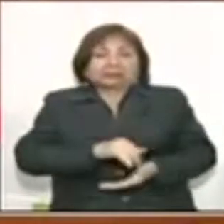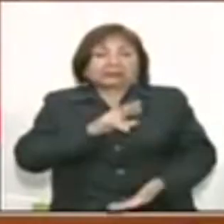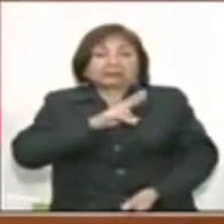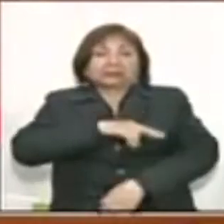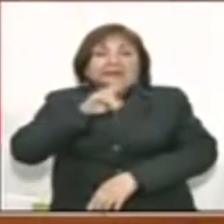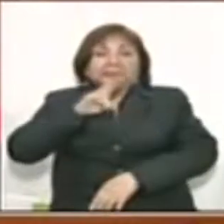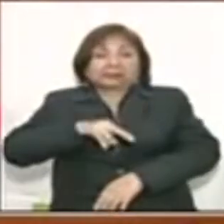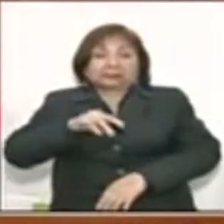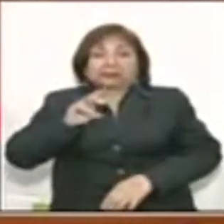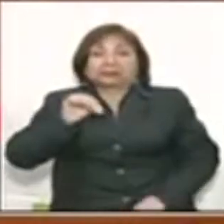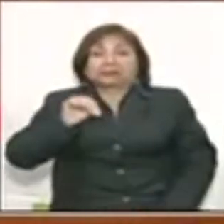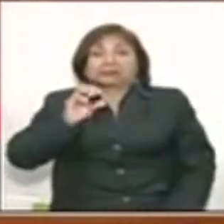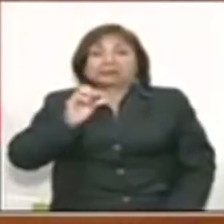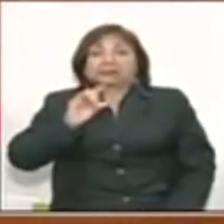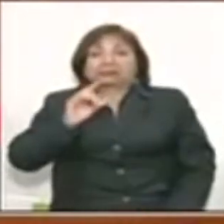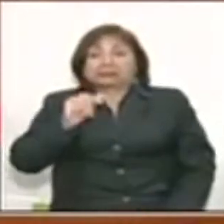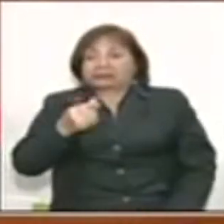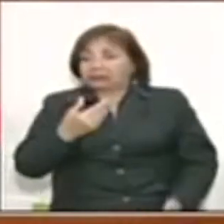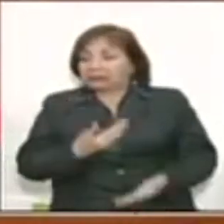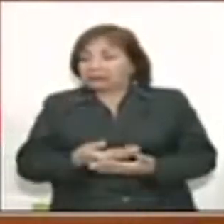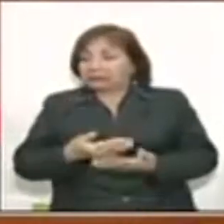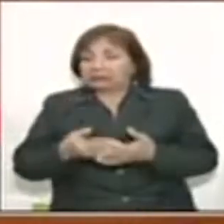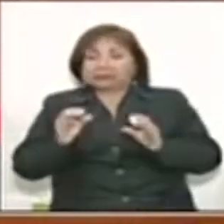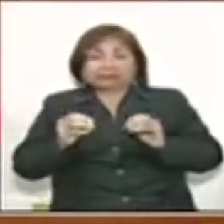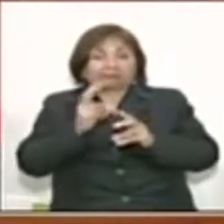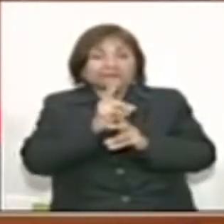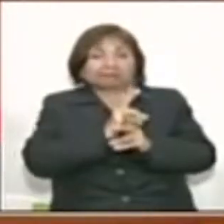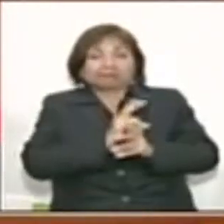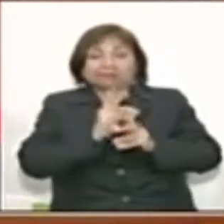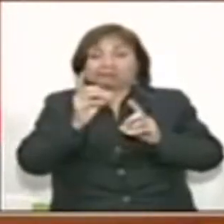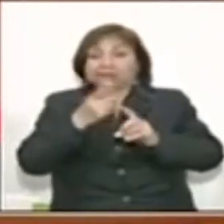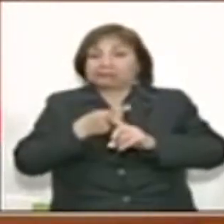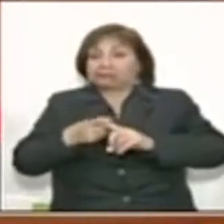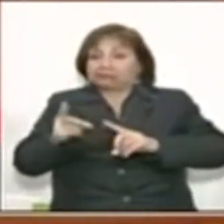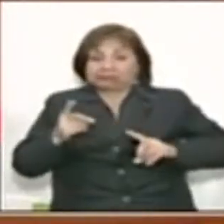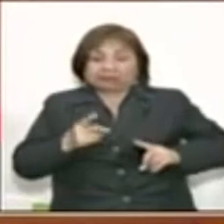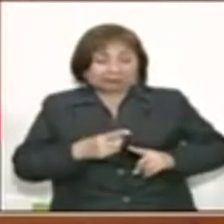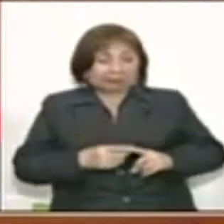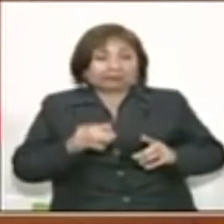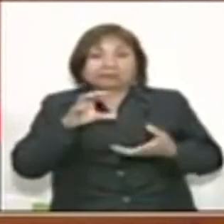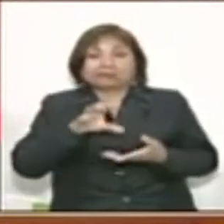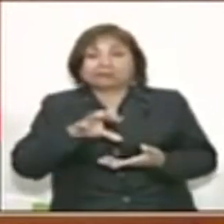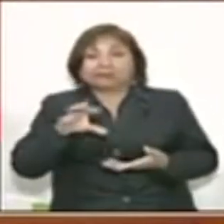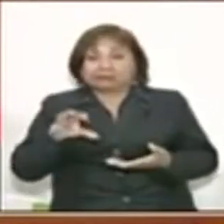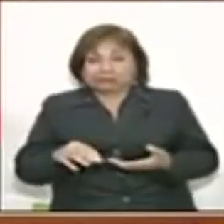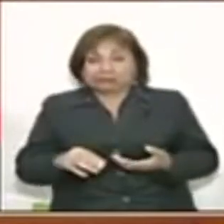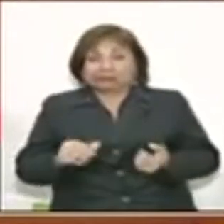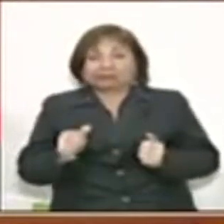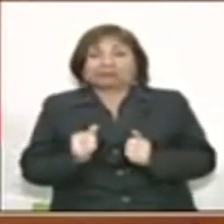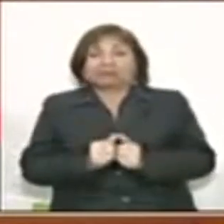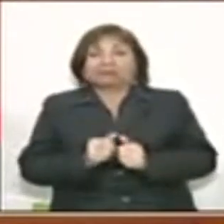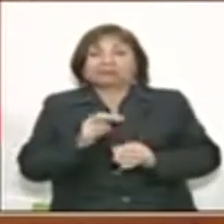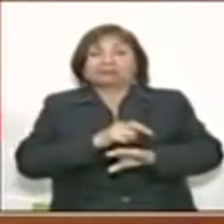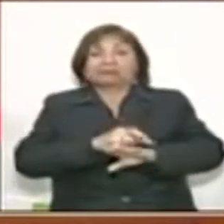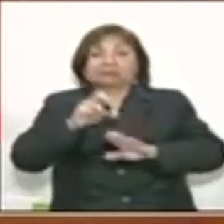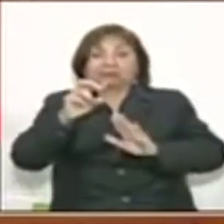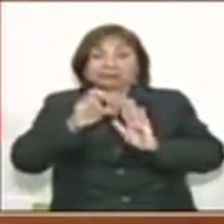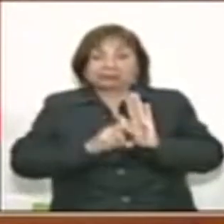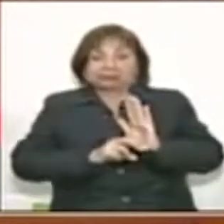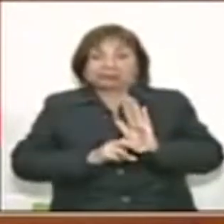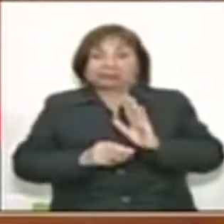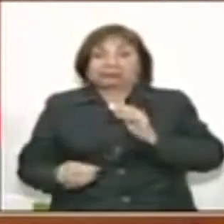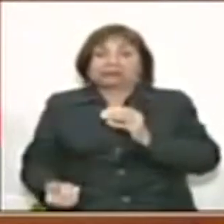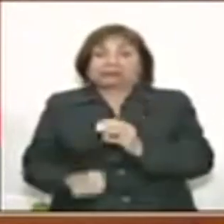Moquegua, equivalente, guardando la diferencia de proporción, a los proyectos de Majes en